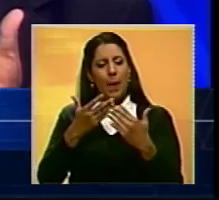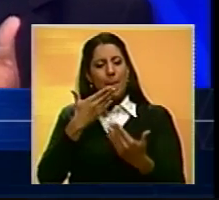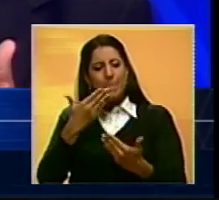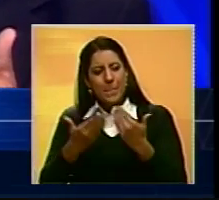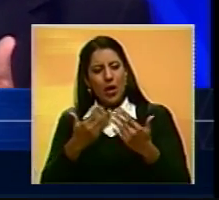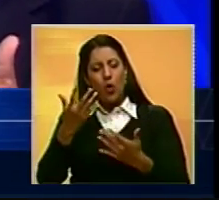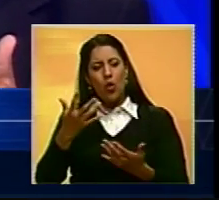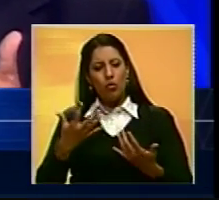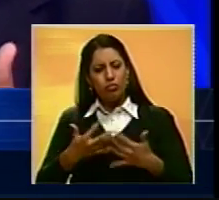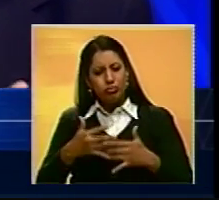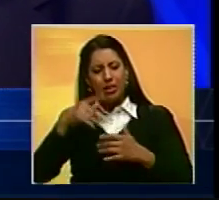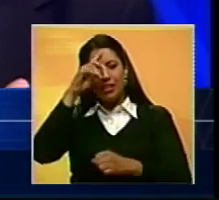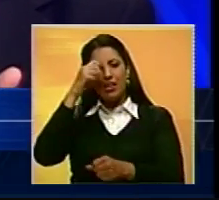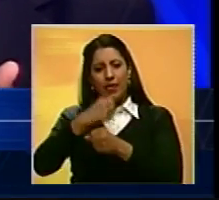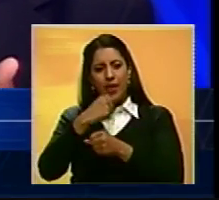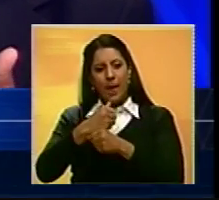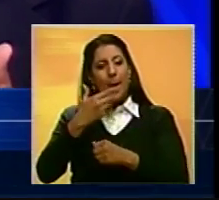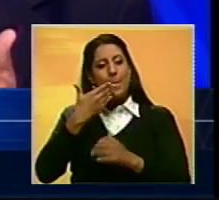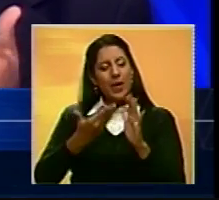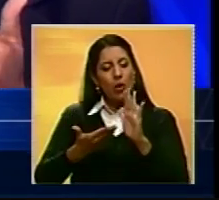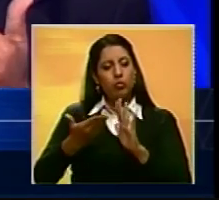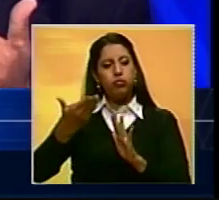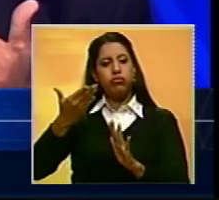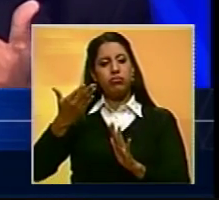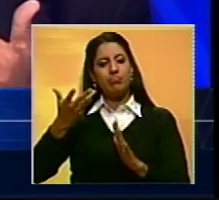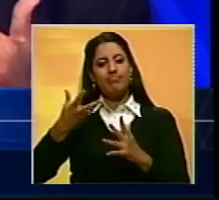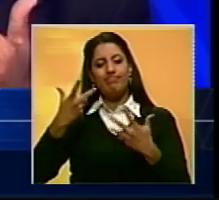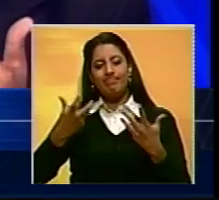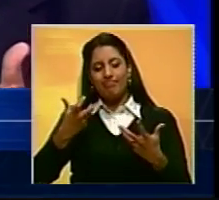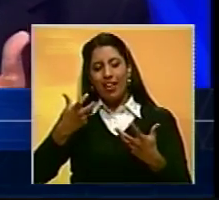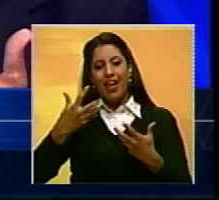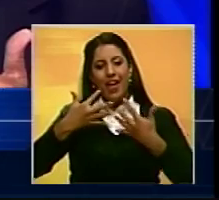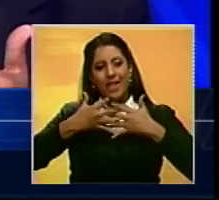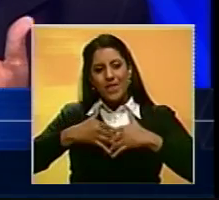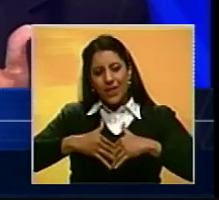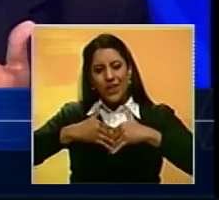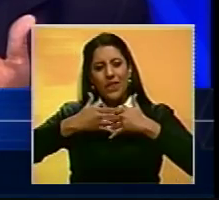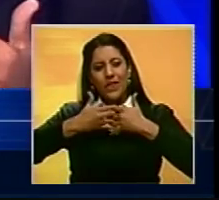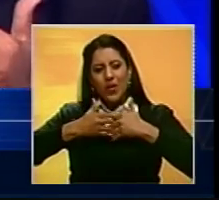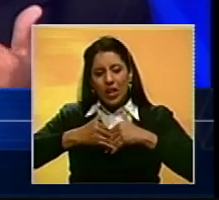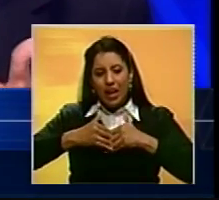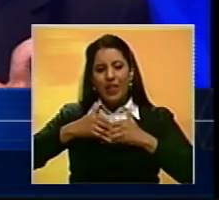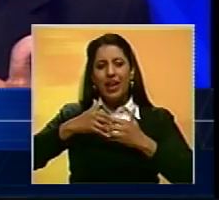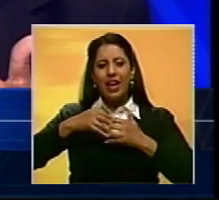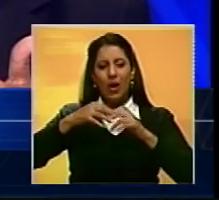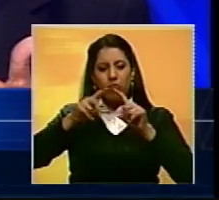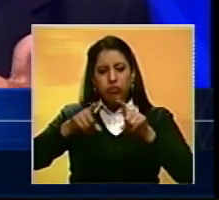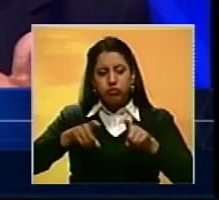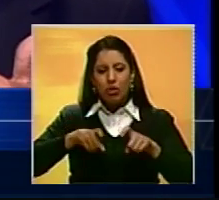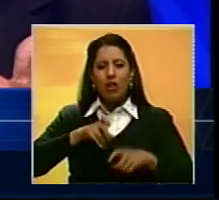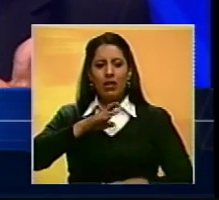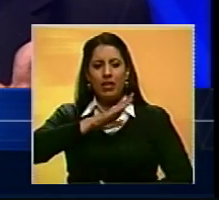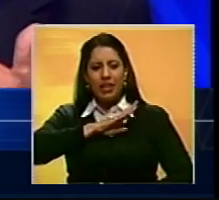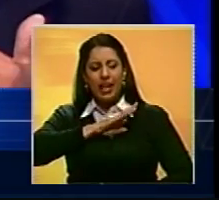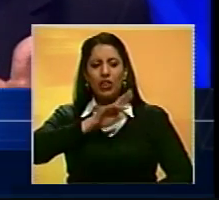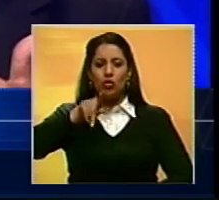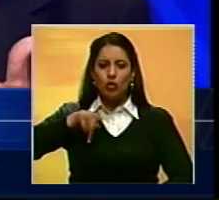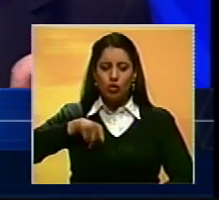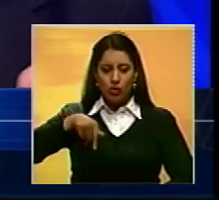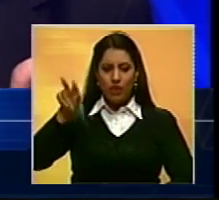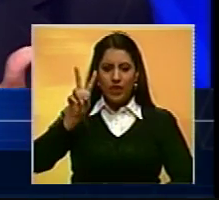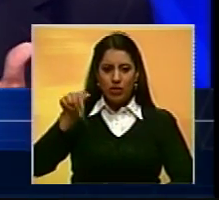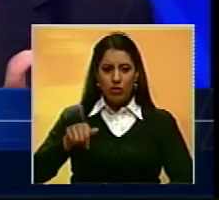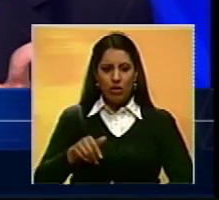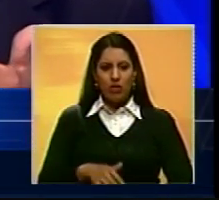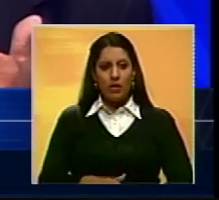aumentar la productividad, para aumentar la fabricación, las fábricas de maquinarias que podemos tenerla nosotros en